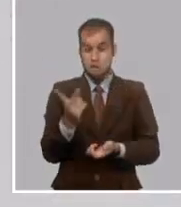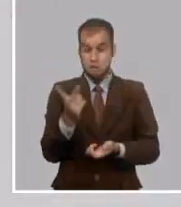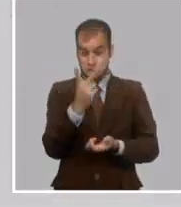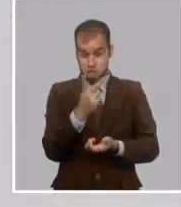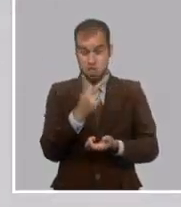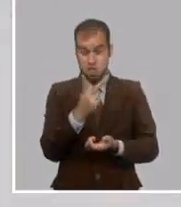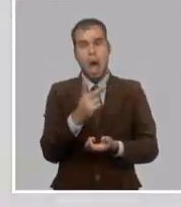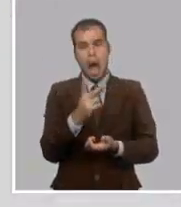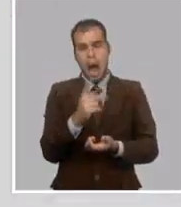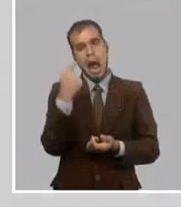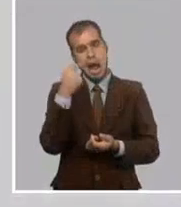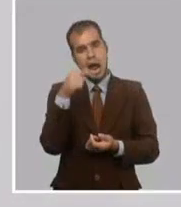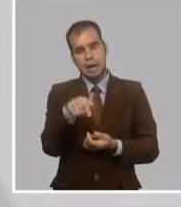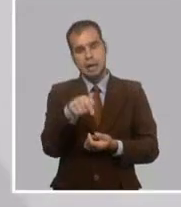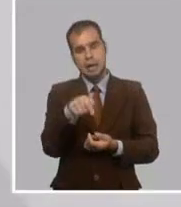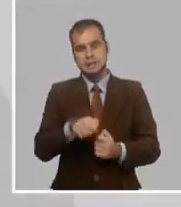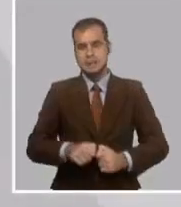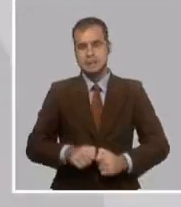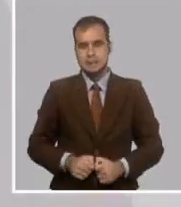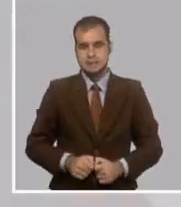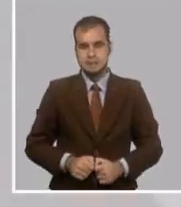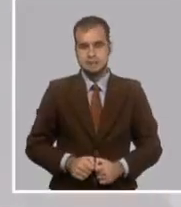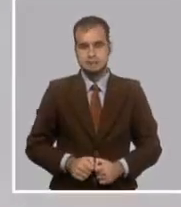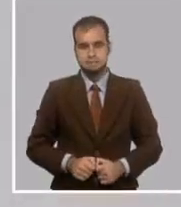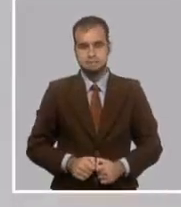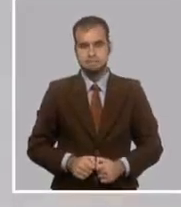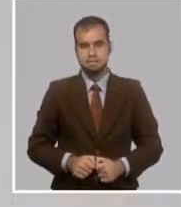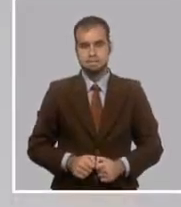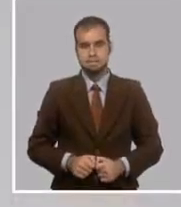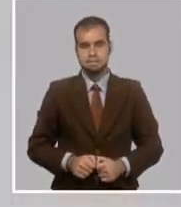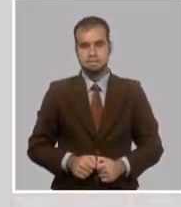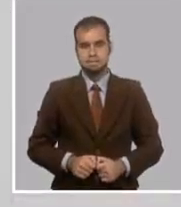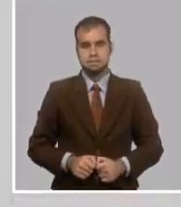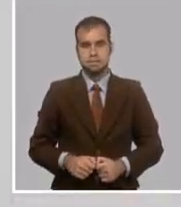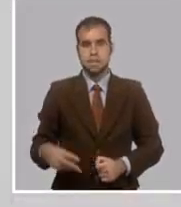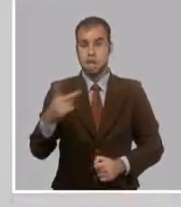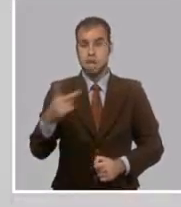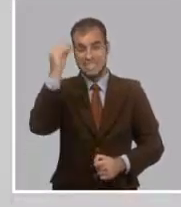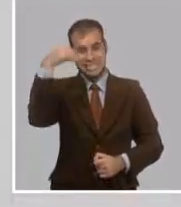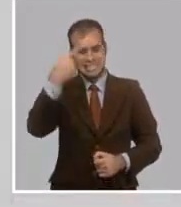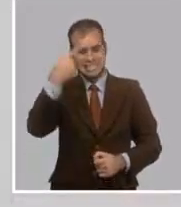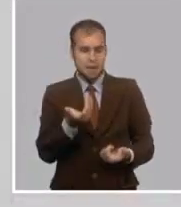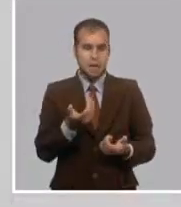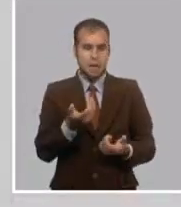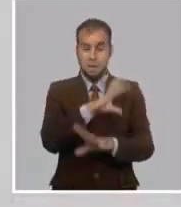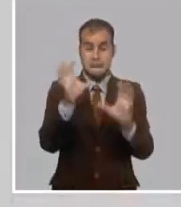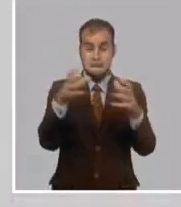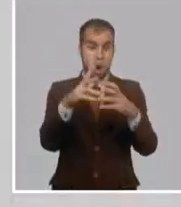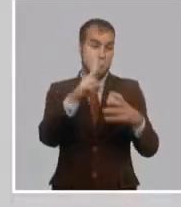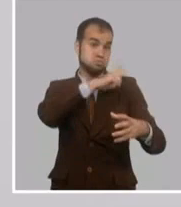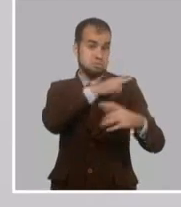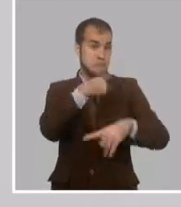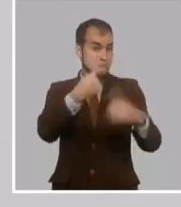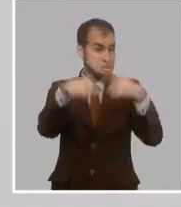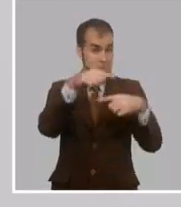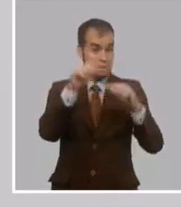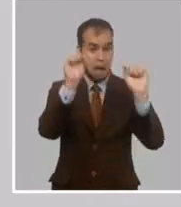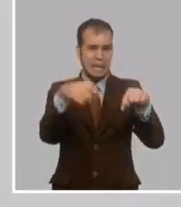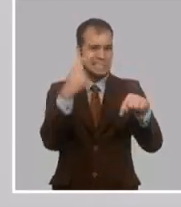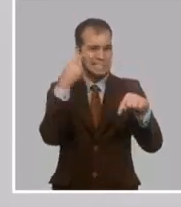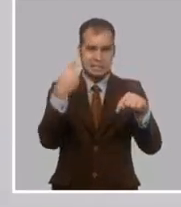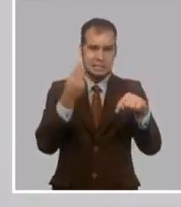en atribuirle a la cámara de representantes- a su desacertada decisión de